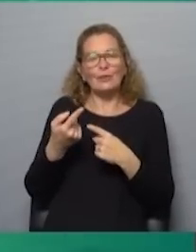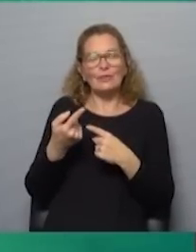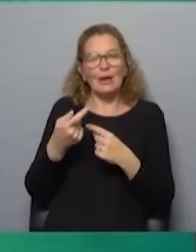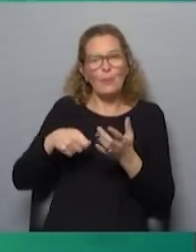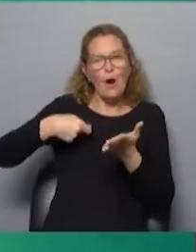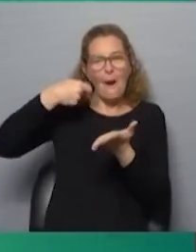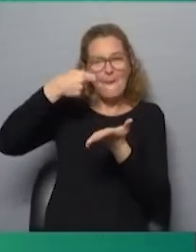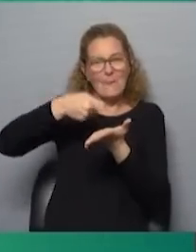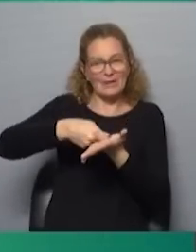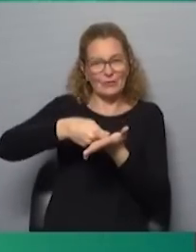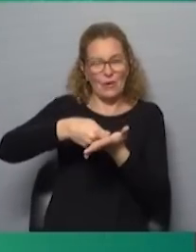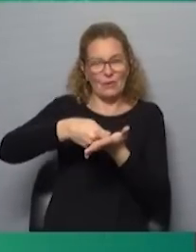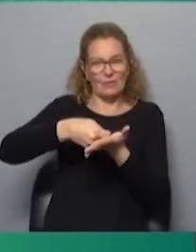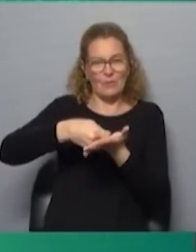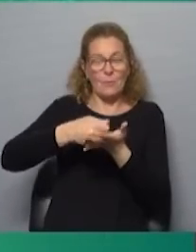inversión